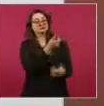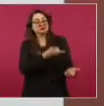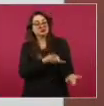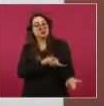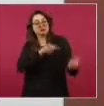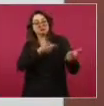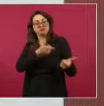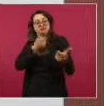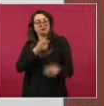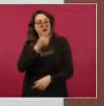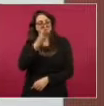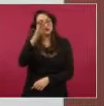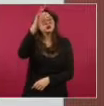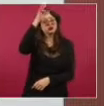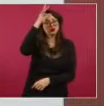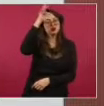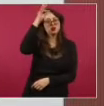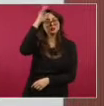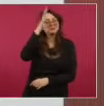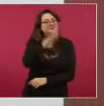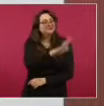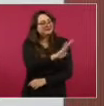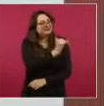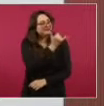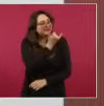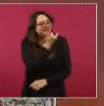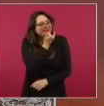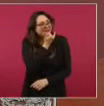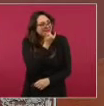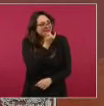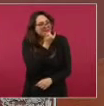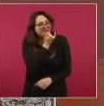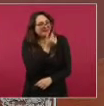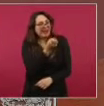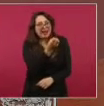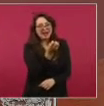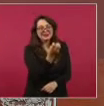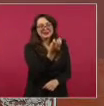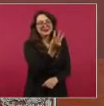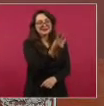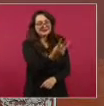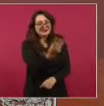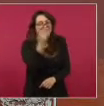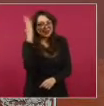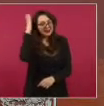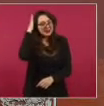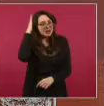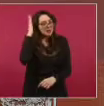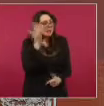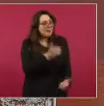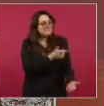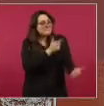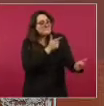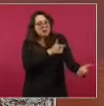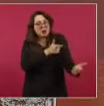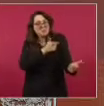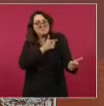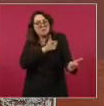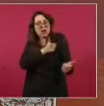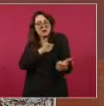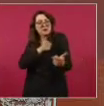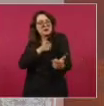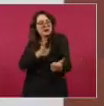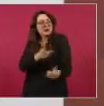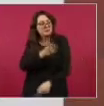le dice que es imposible fusilar a los instigadores de los desórdenes porque